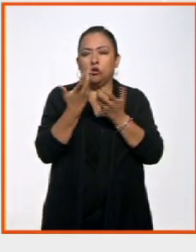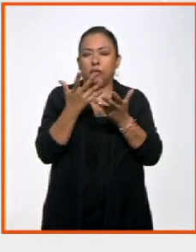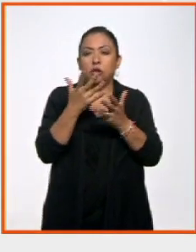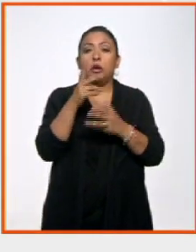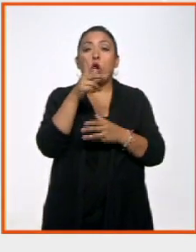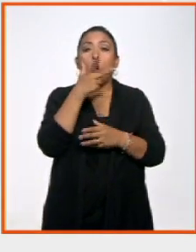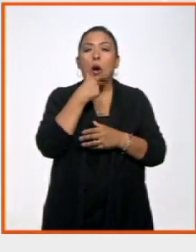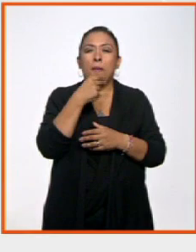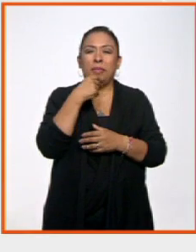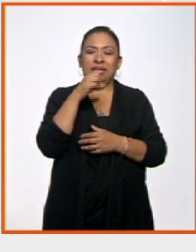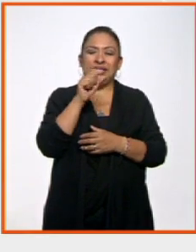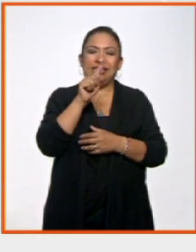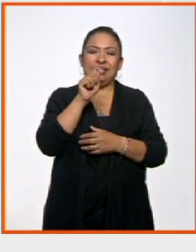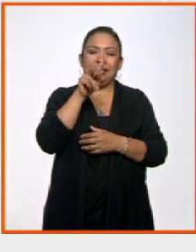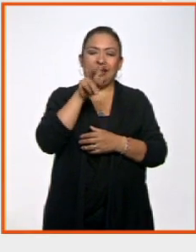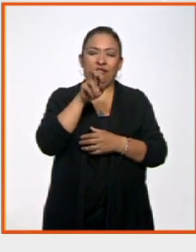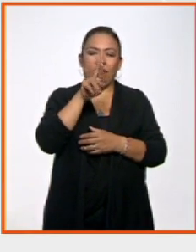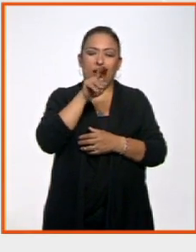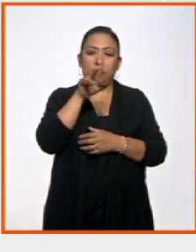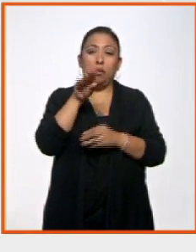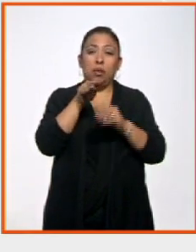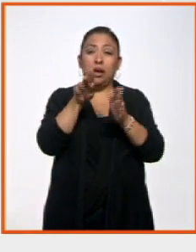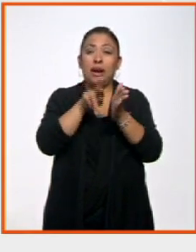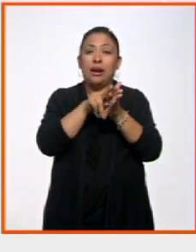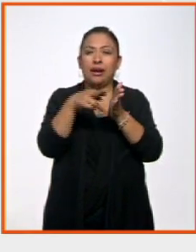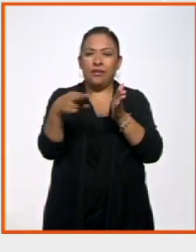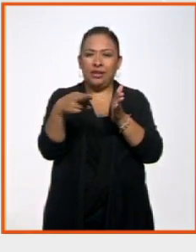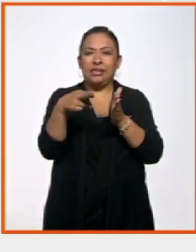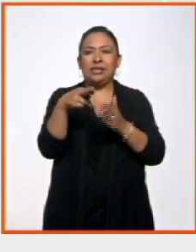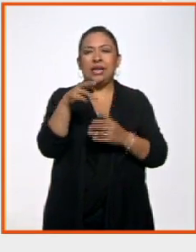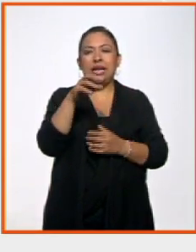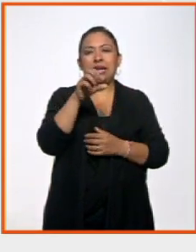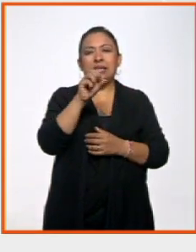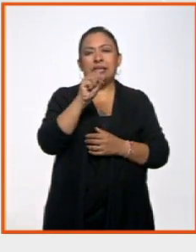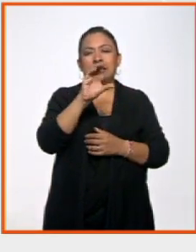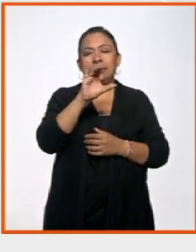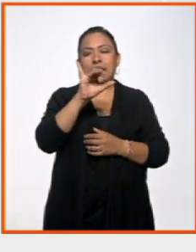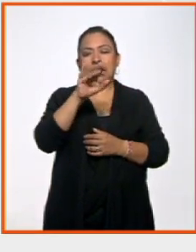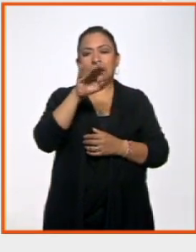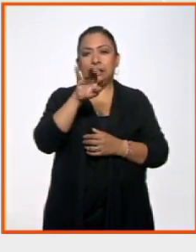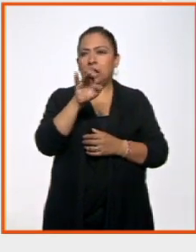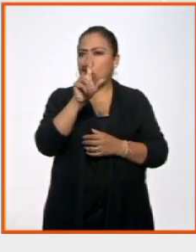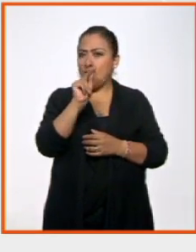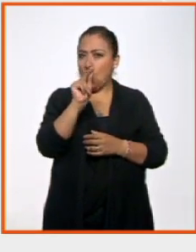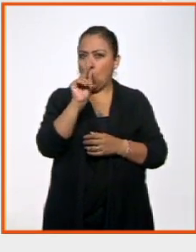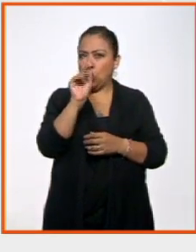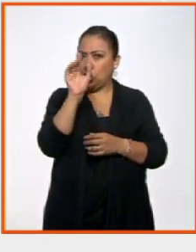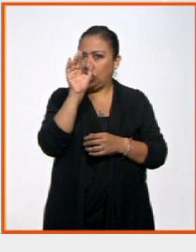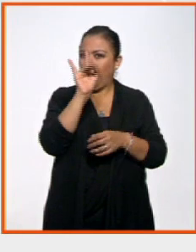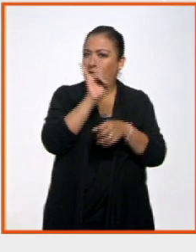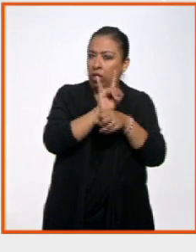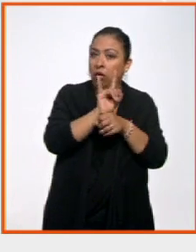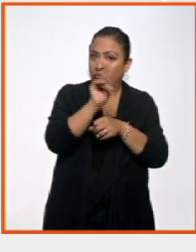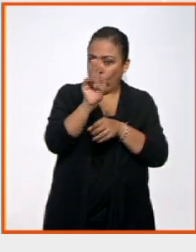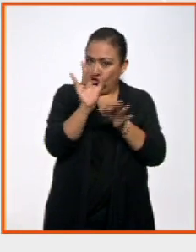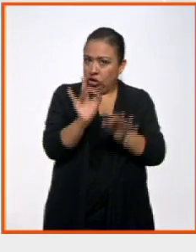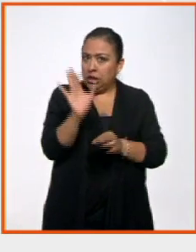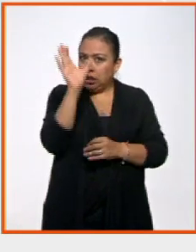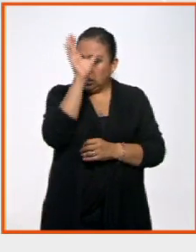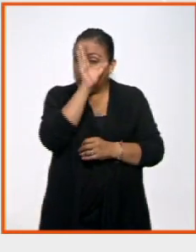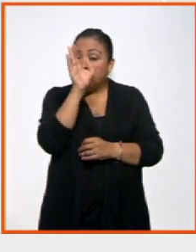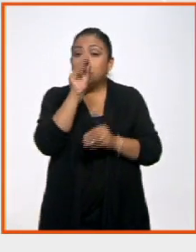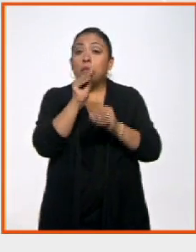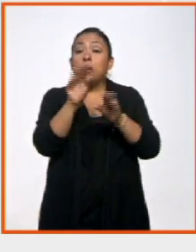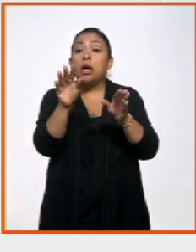investigador steve ramírez publicó en la revista science y esto ya no es tema de ficción sino de ciencia actual publicó